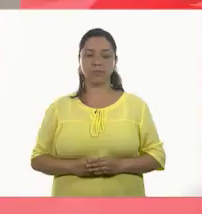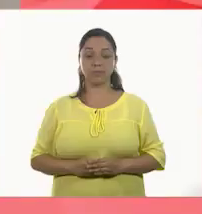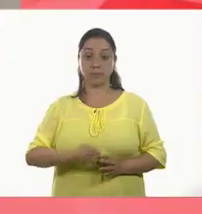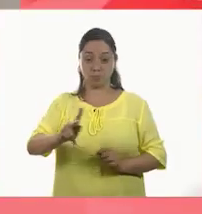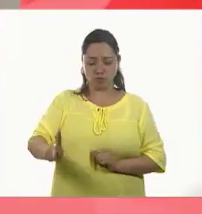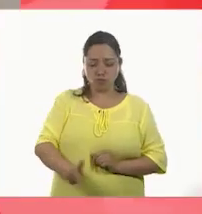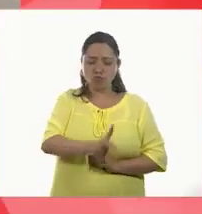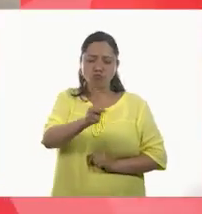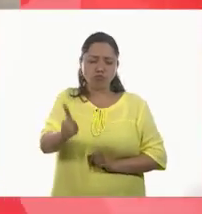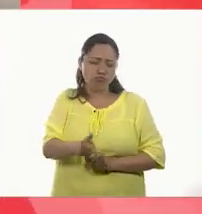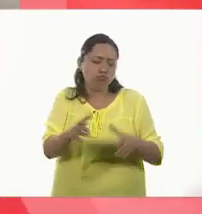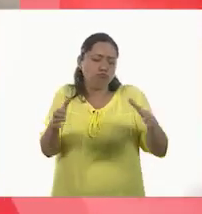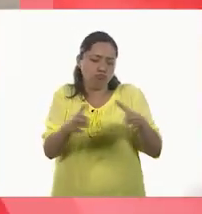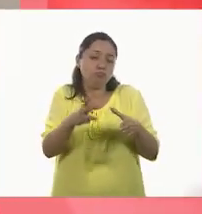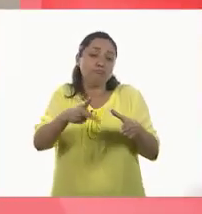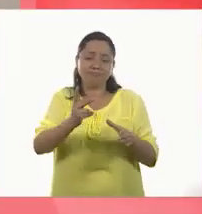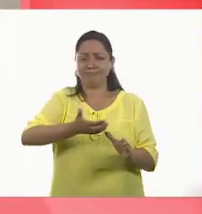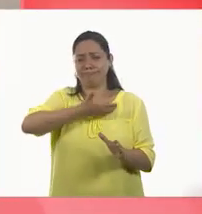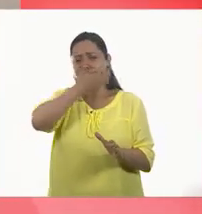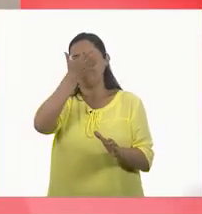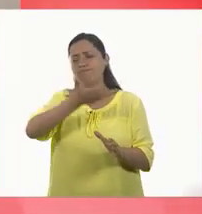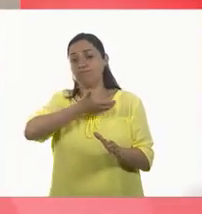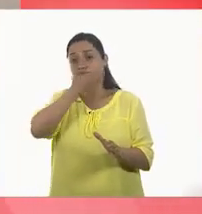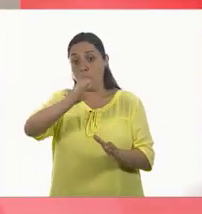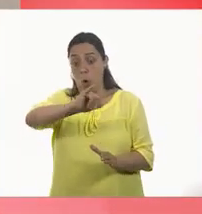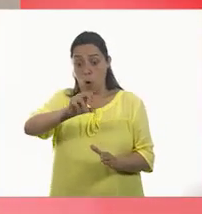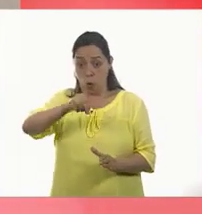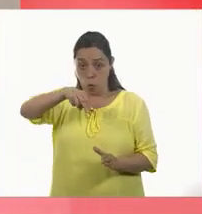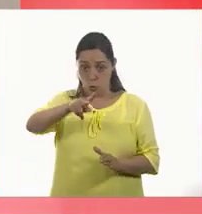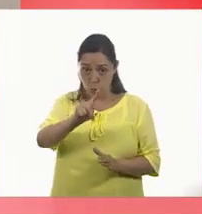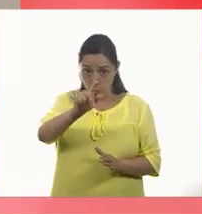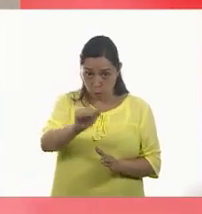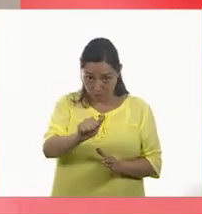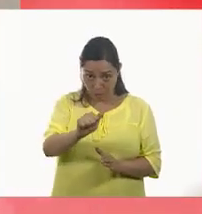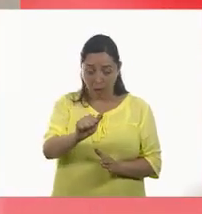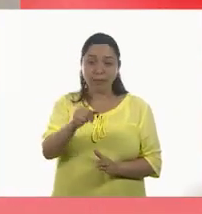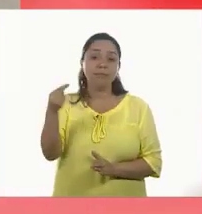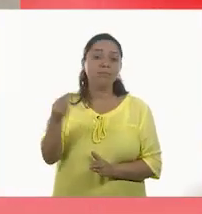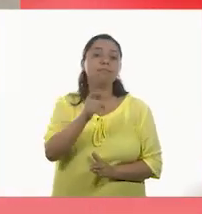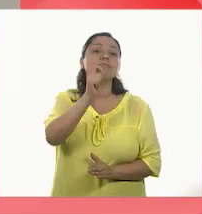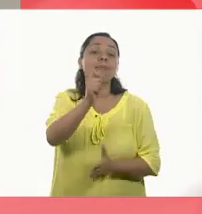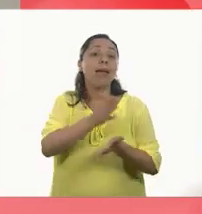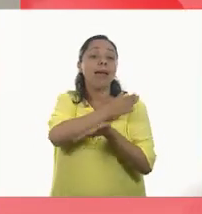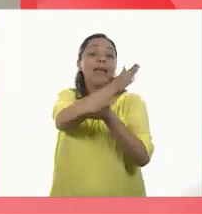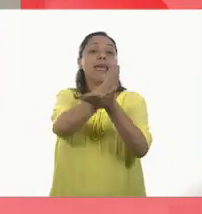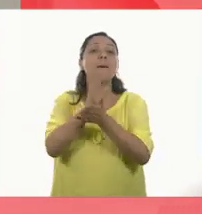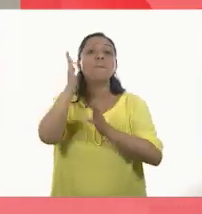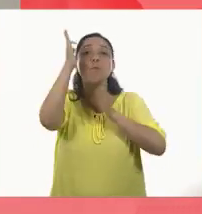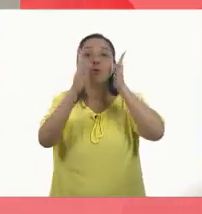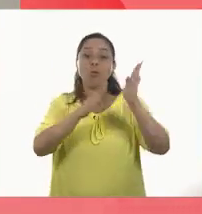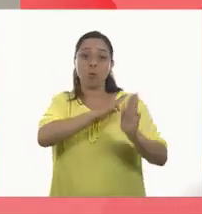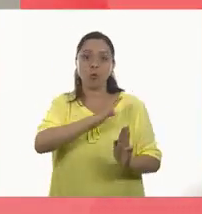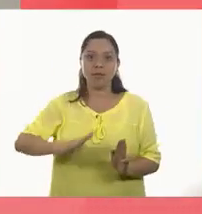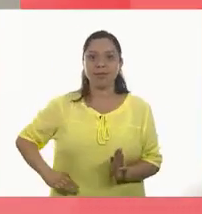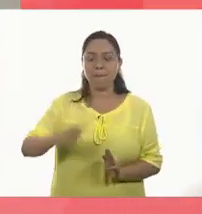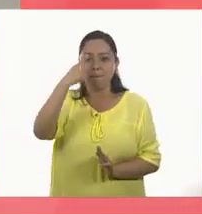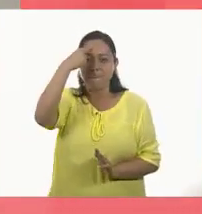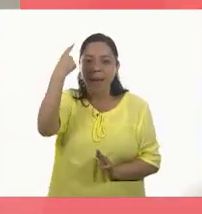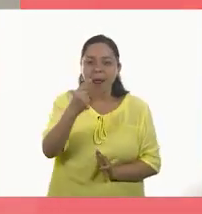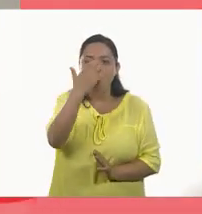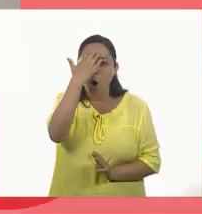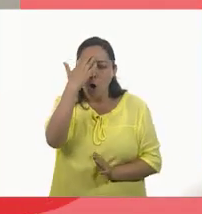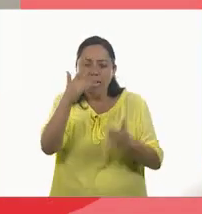Pueblo pequeño pero muy tradicional, en Jonuta es necesario visitar su museo municipal para conocer su